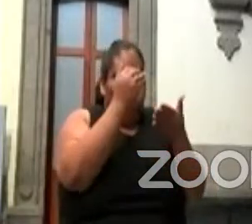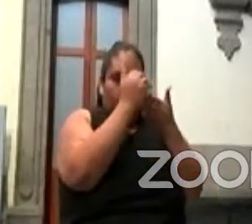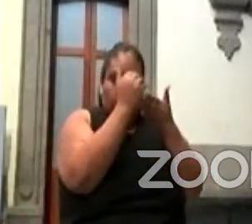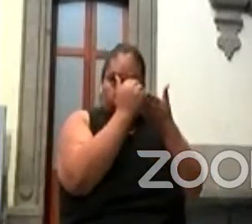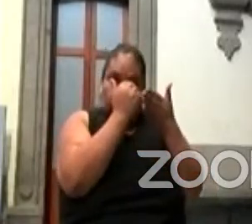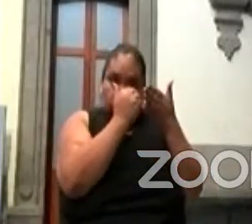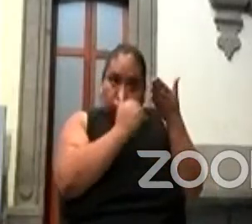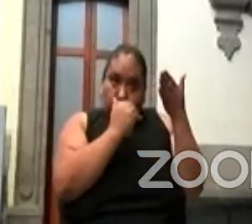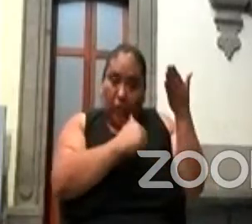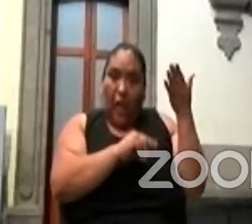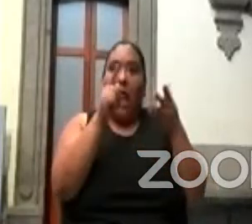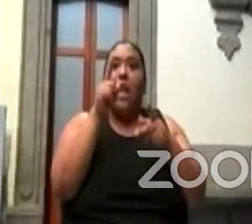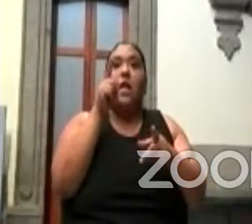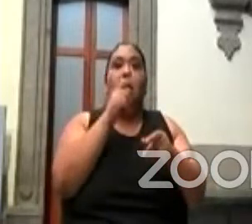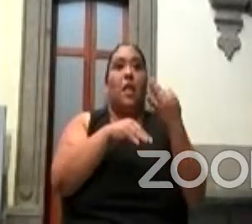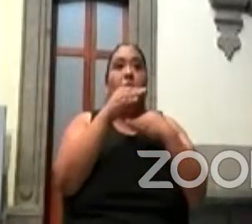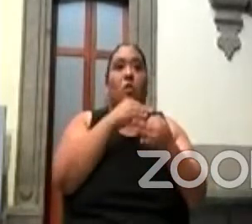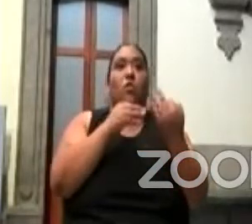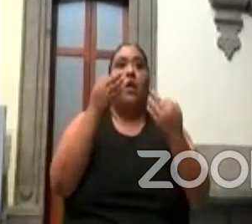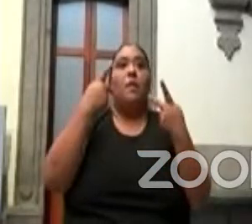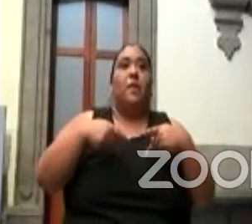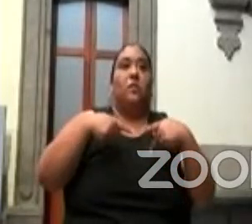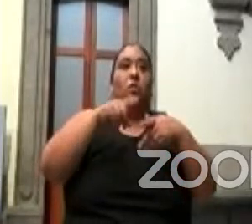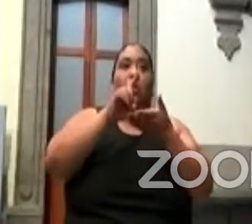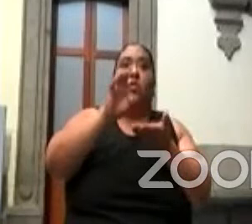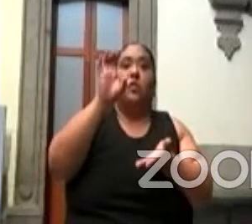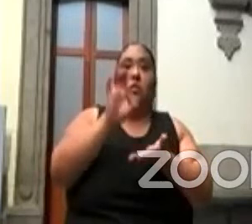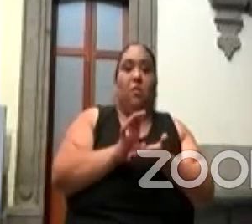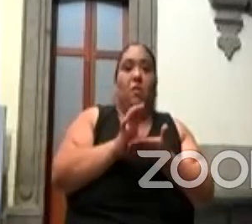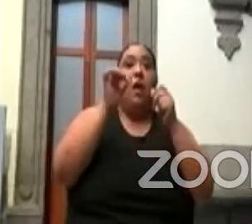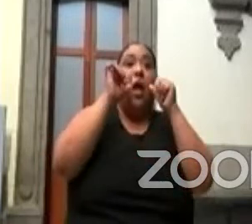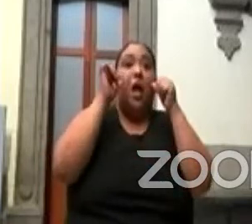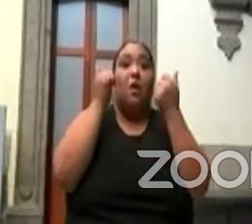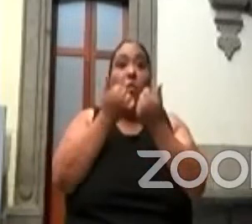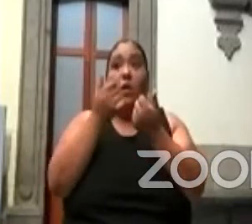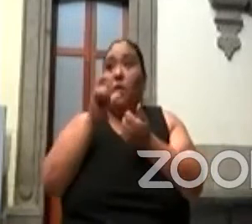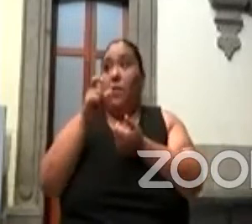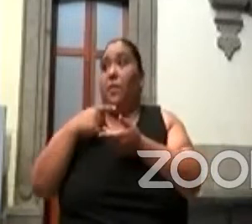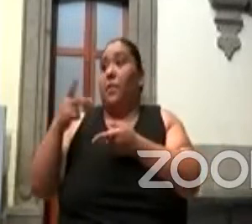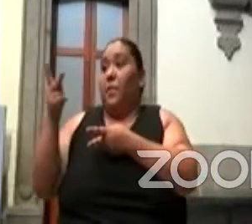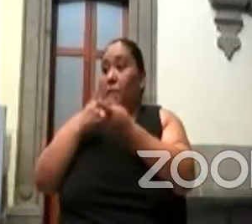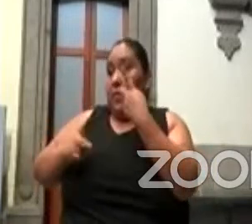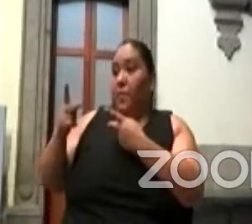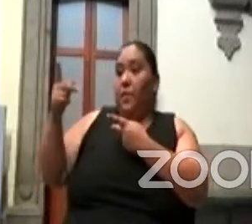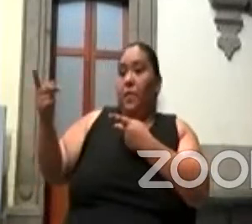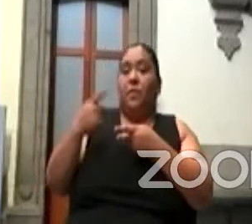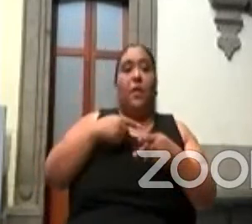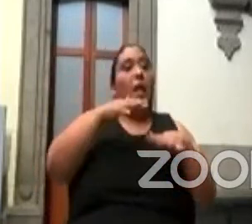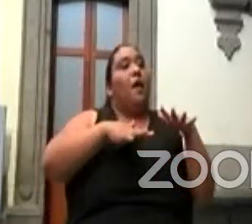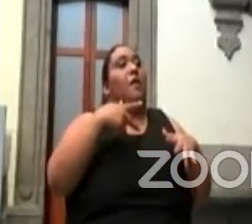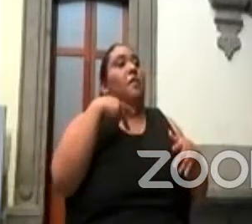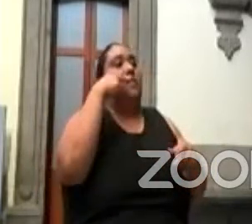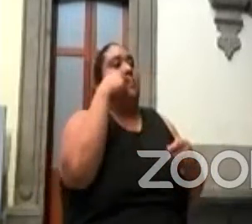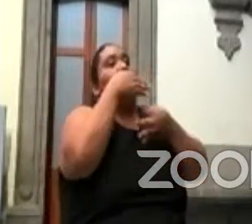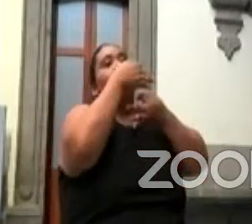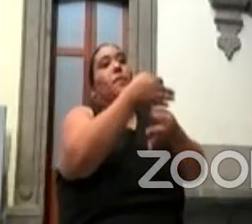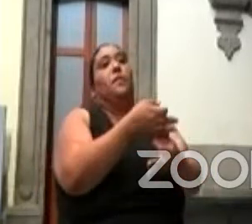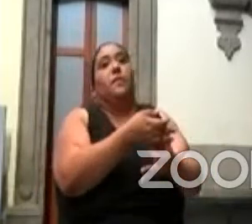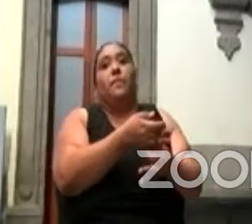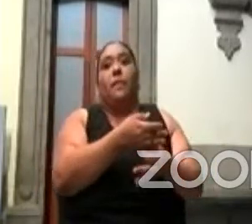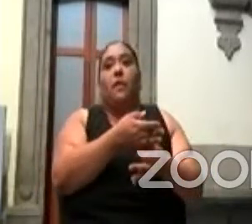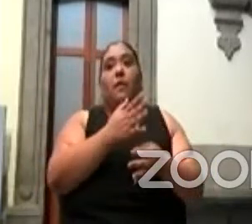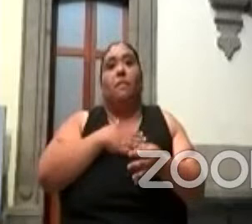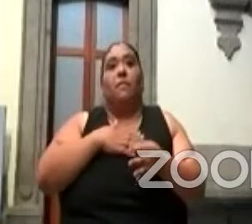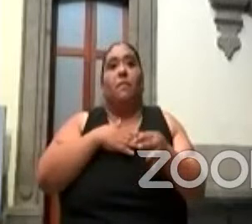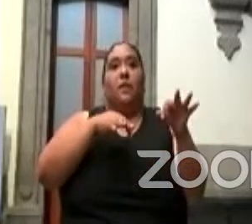una asociación civil, muchas veces, así es mi parte de mi